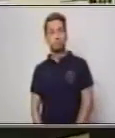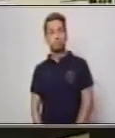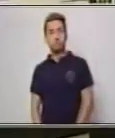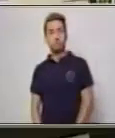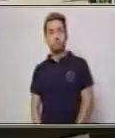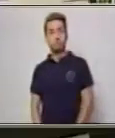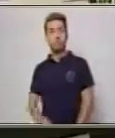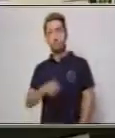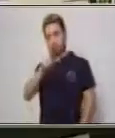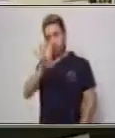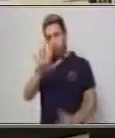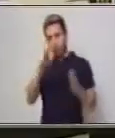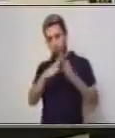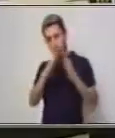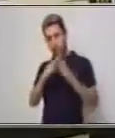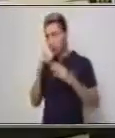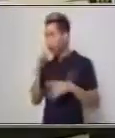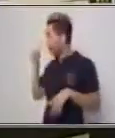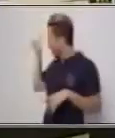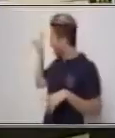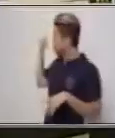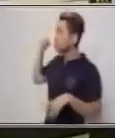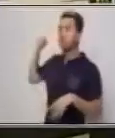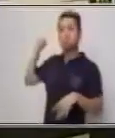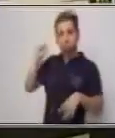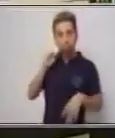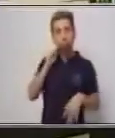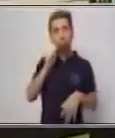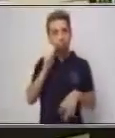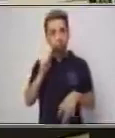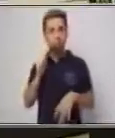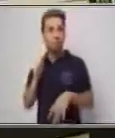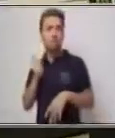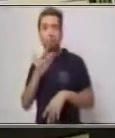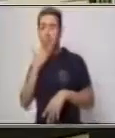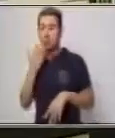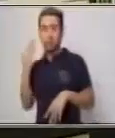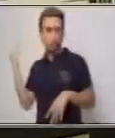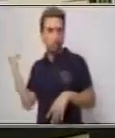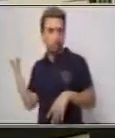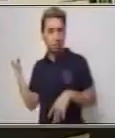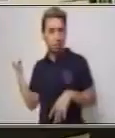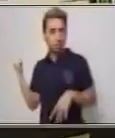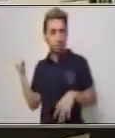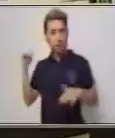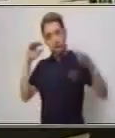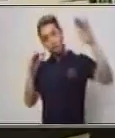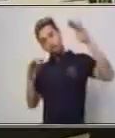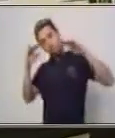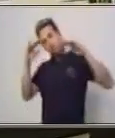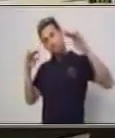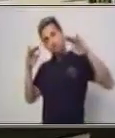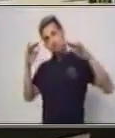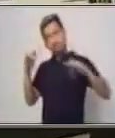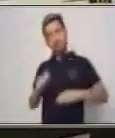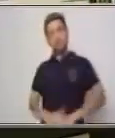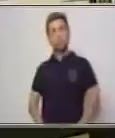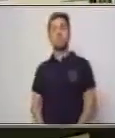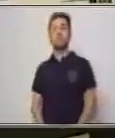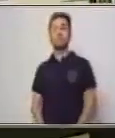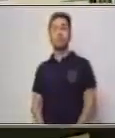casa lo puedas tomar muy en cuenta. Ahí está, sencillo. No sé si me quedó algo recto, pero la perspectiva acá no me queda muy clara.